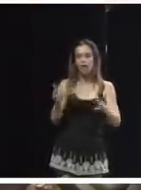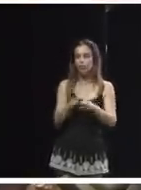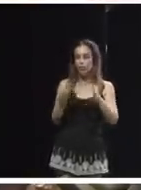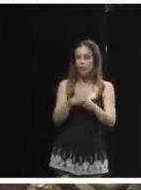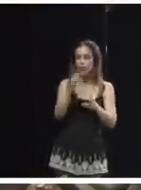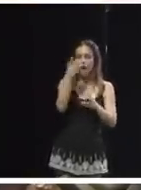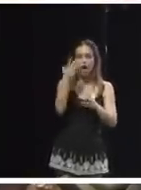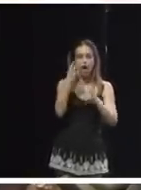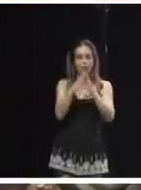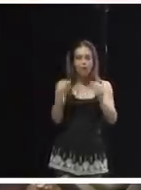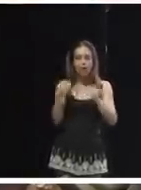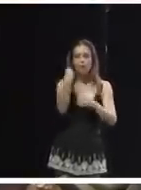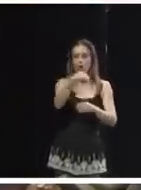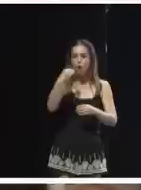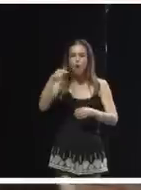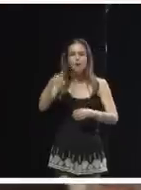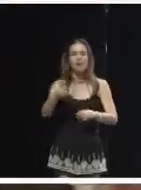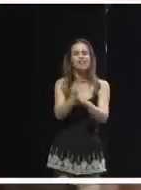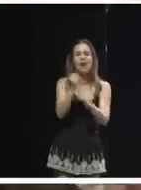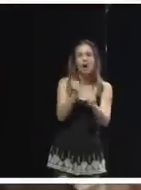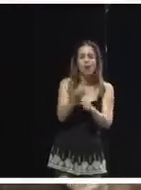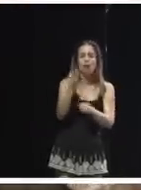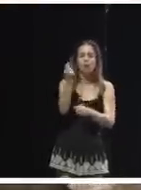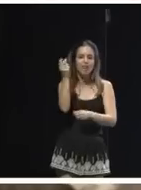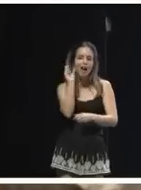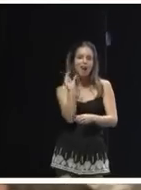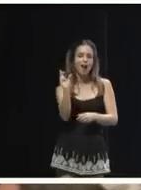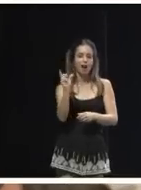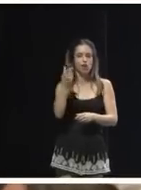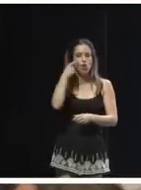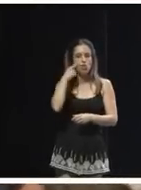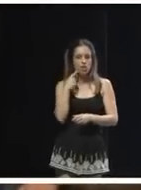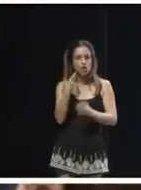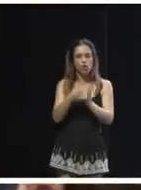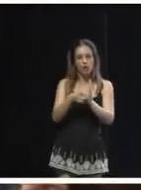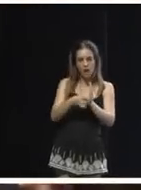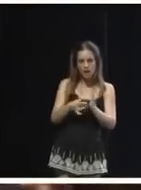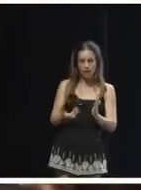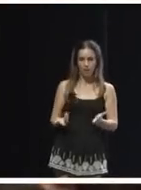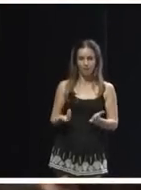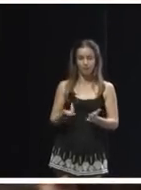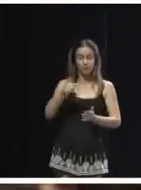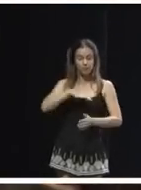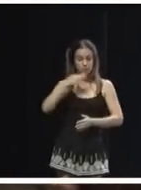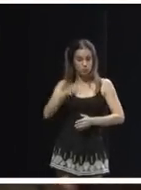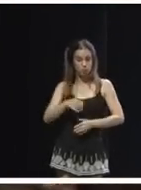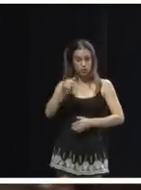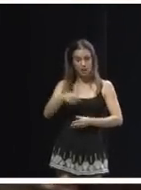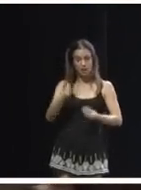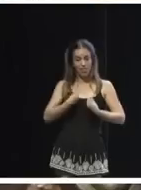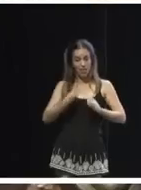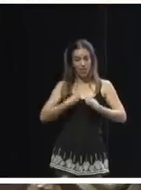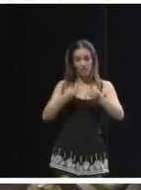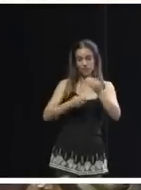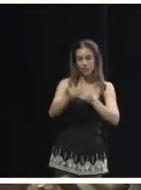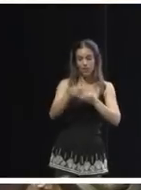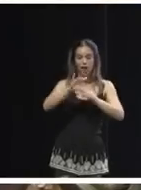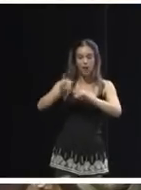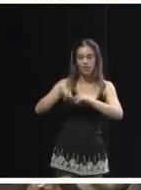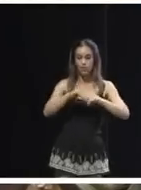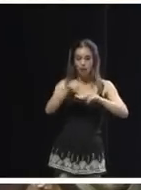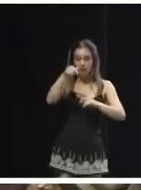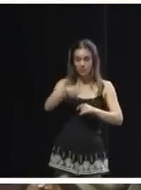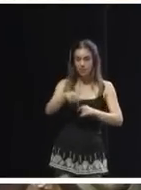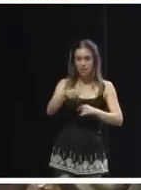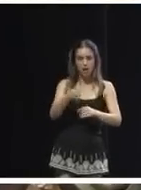seguir tener un salario digno, que va a salir con una posibilidad de vida en una tierra que no